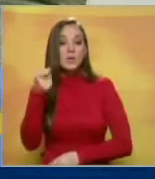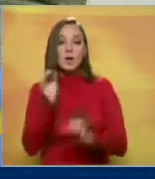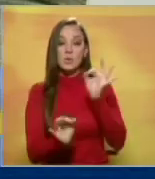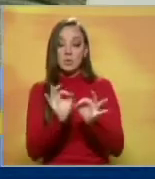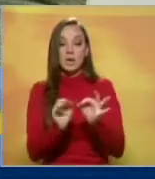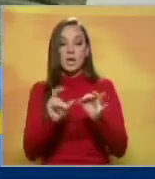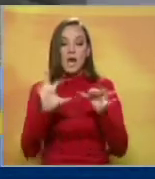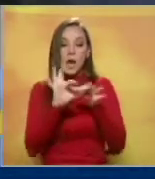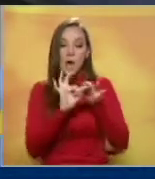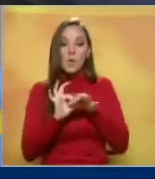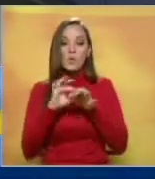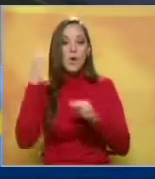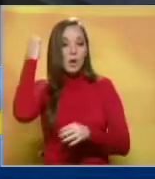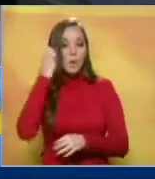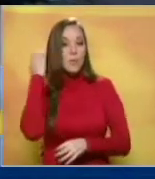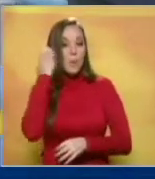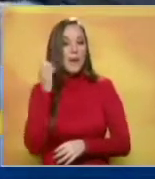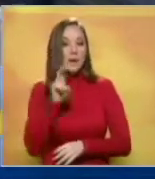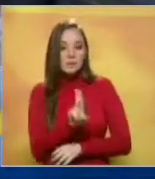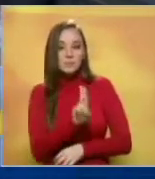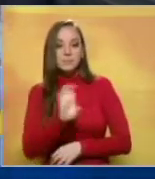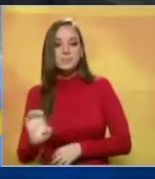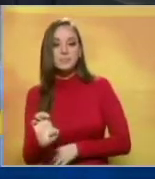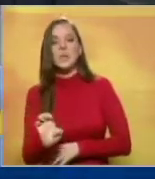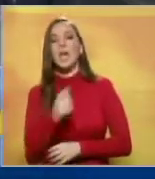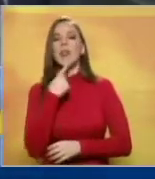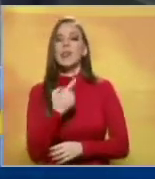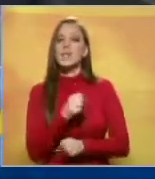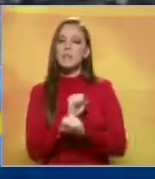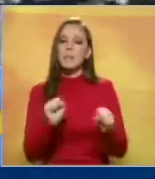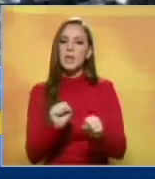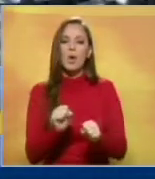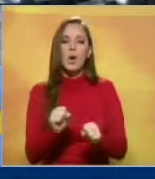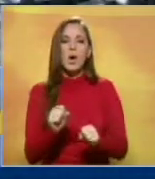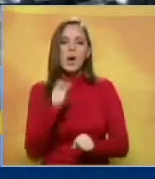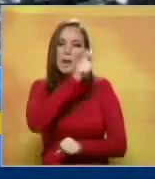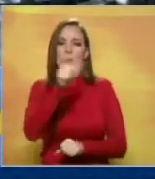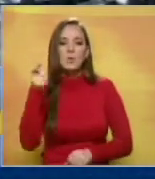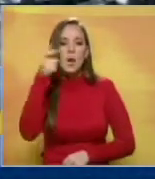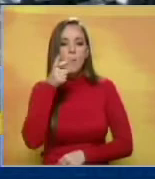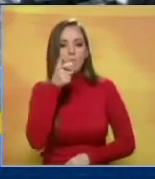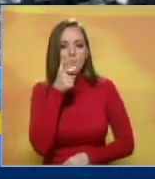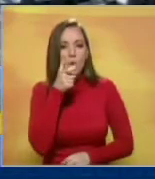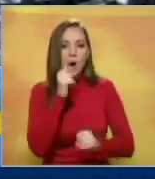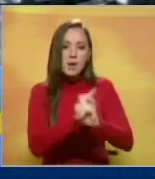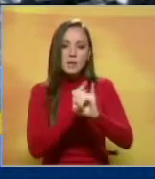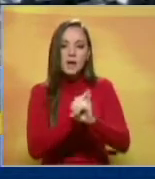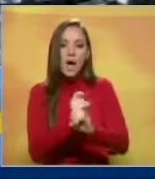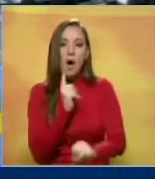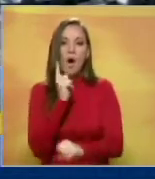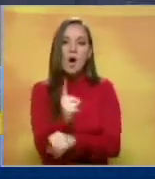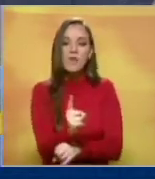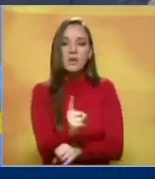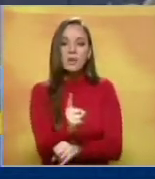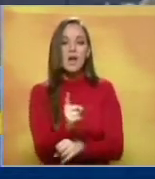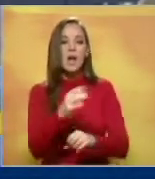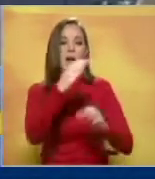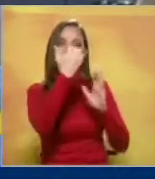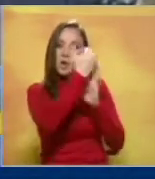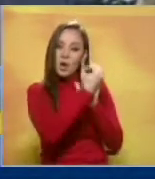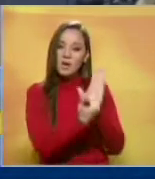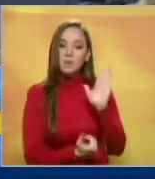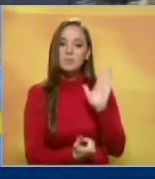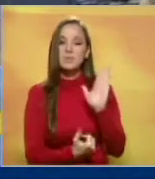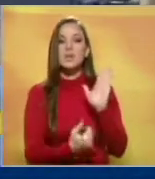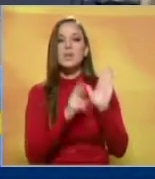europea ha fallado que en determinadas ocasiones los buscadores están obligados a borrar de su lista de resultados